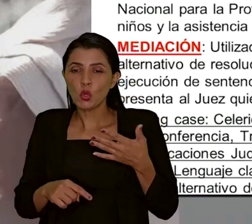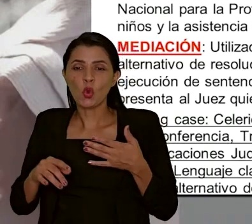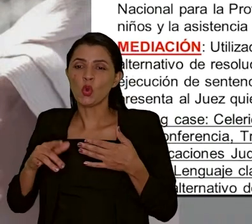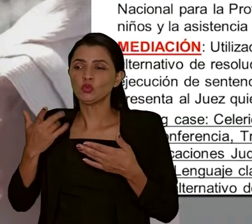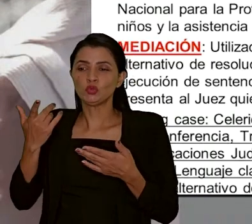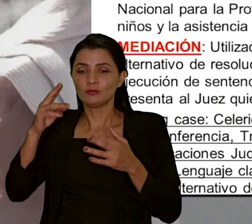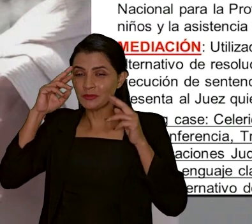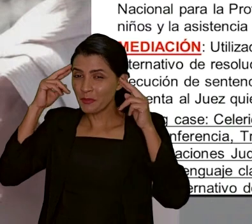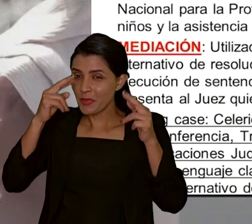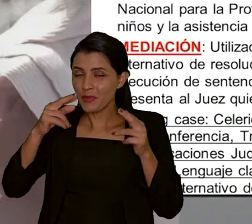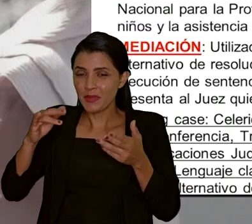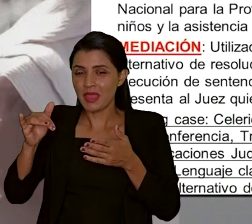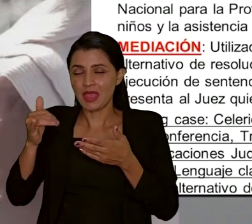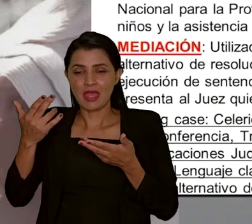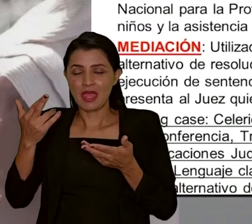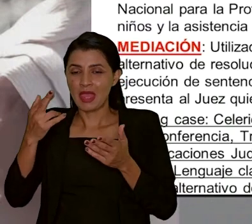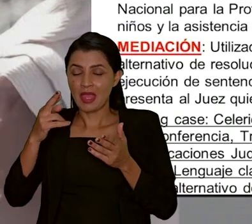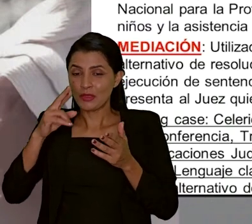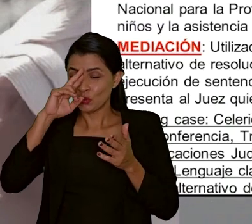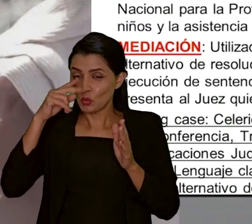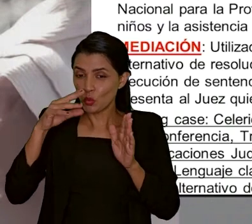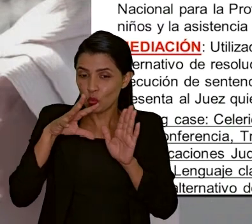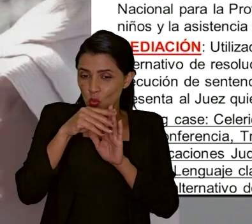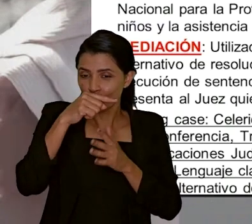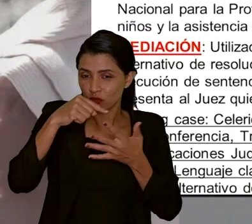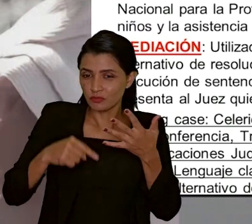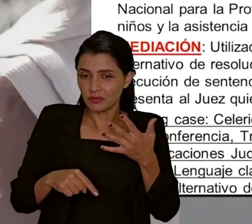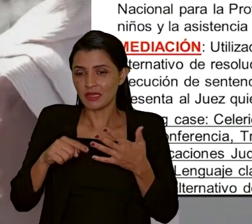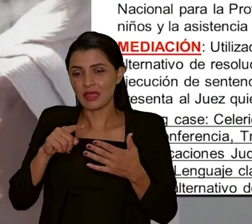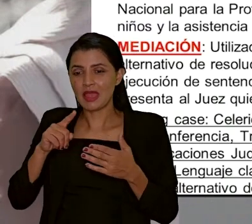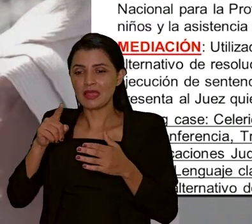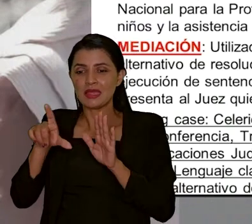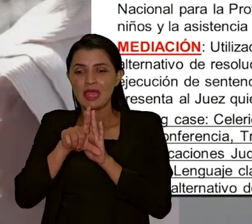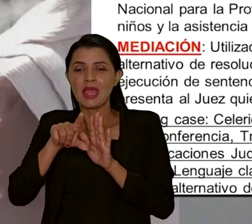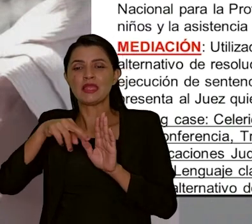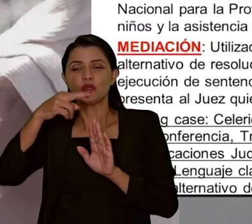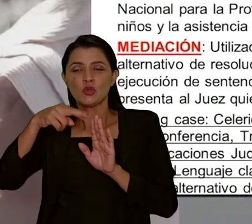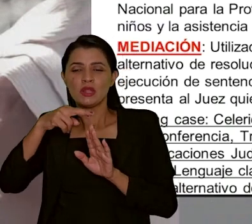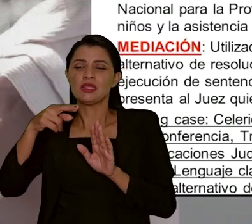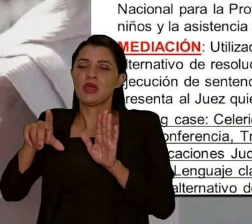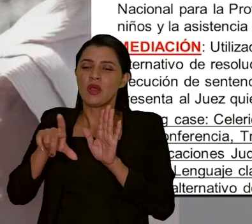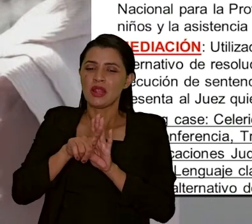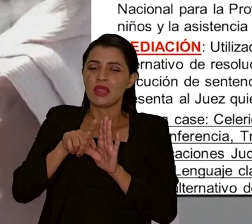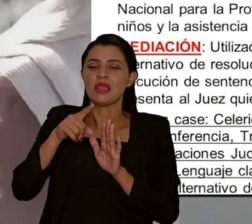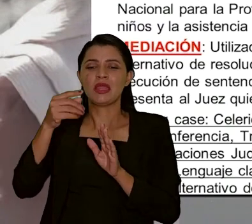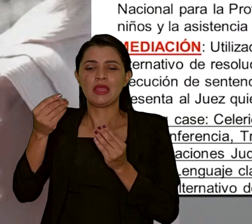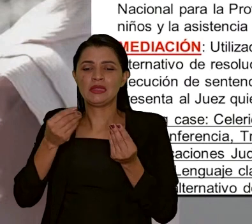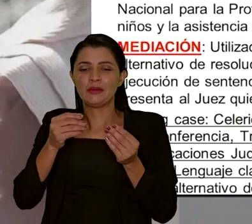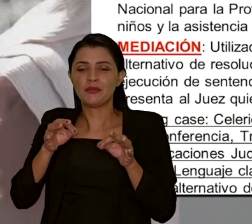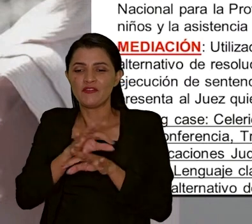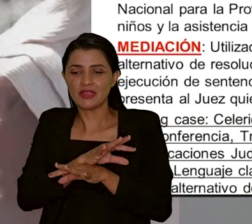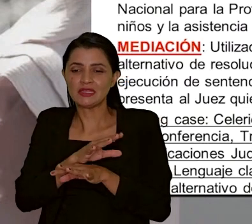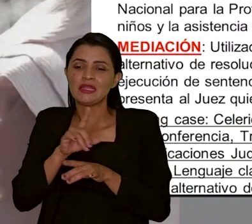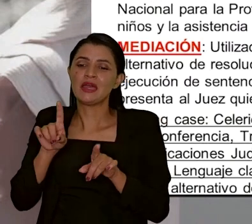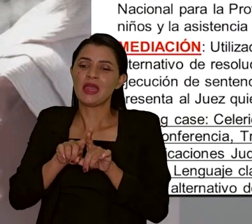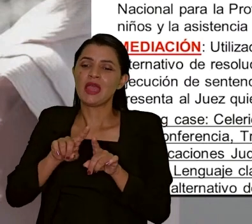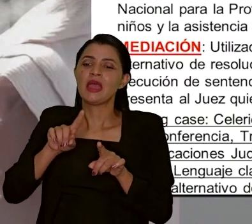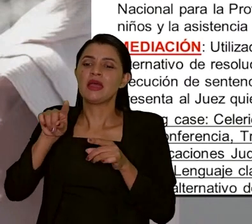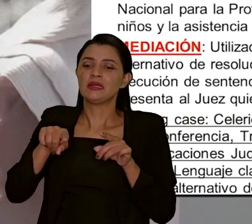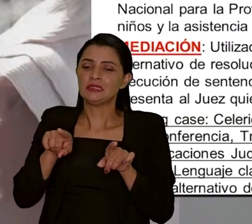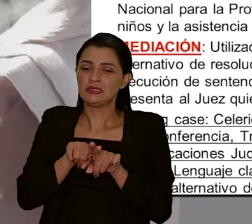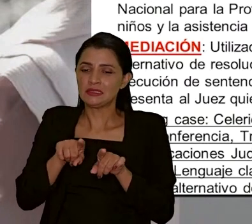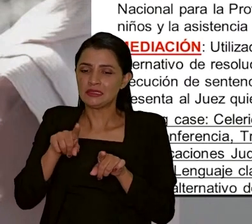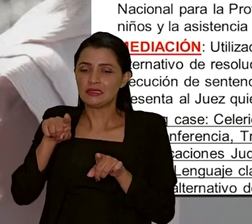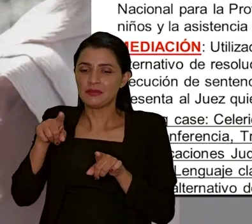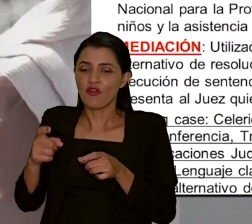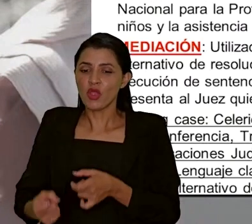la legislación, que en definitiva esos aspectos que hemos visto en la legislación también se traducen al protocolo de actuación, que es lo que